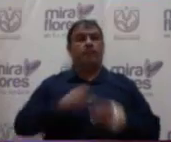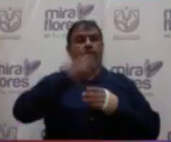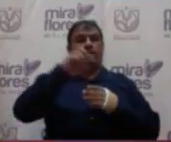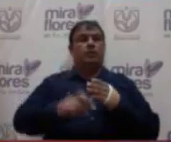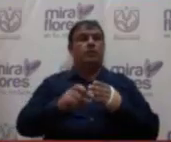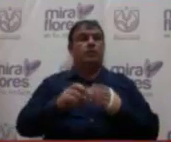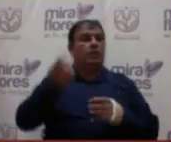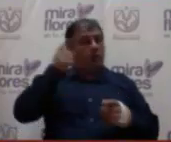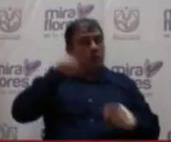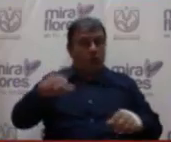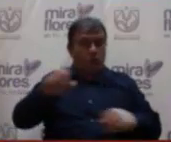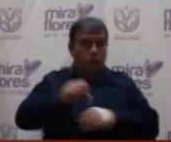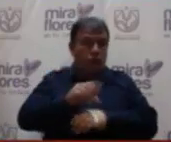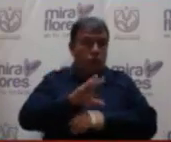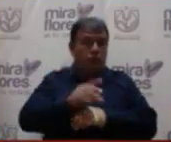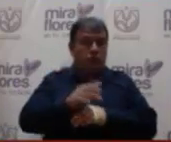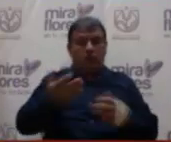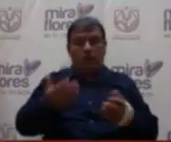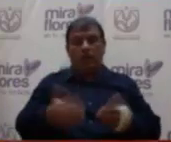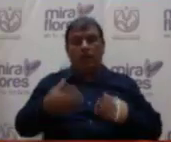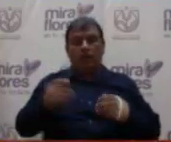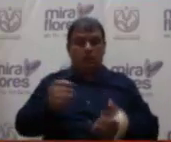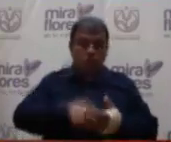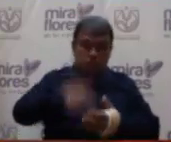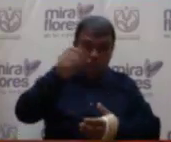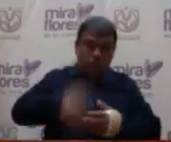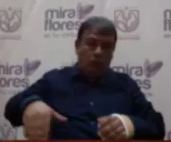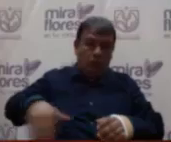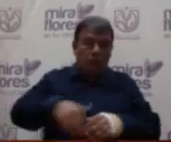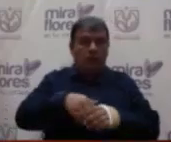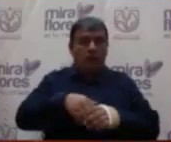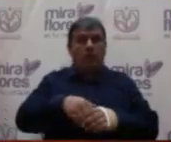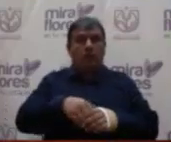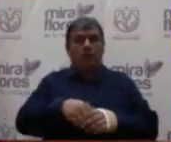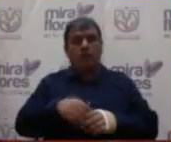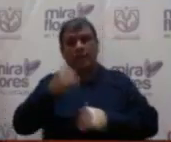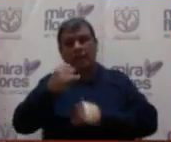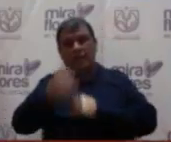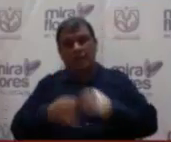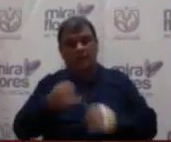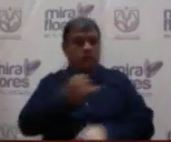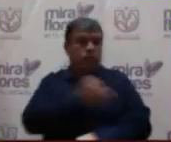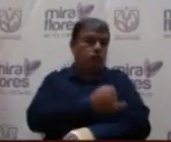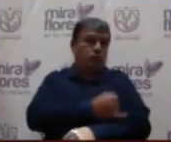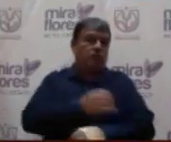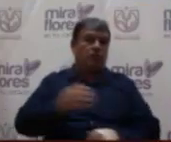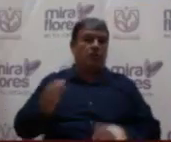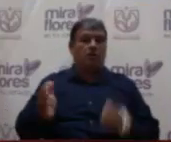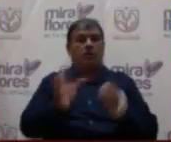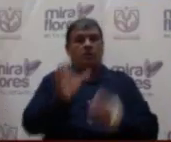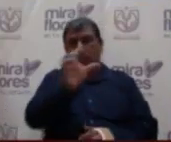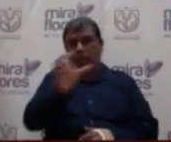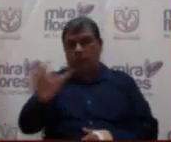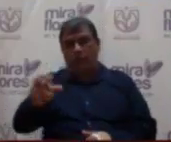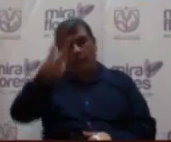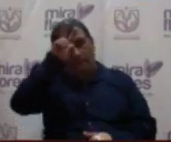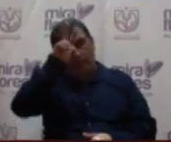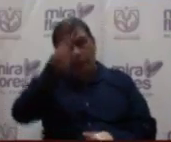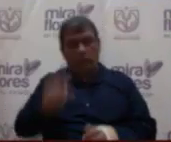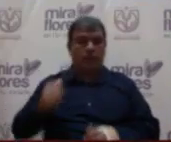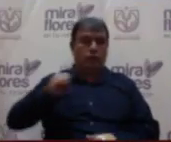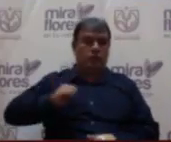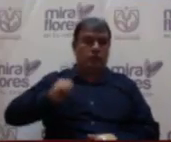Proyecto de acuerdo de consejo que aprueba la suscripción del convenio de cooperación interinstitucional entre la Biblioteca Nacional del Perú y